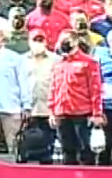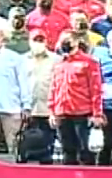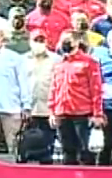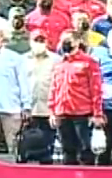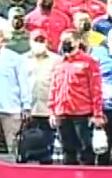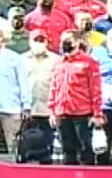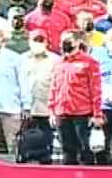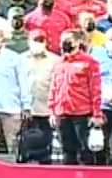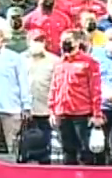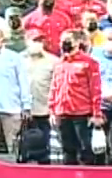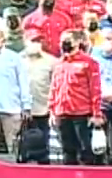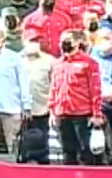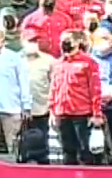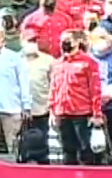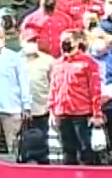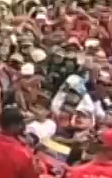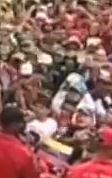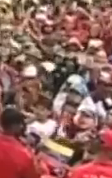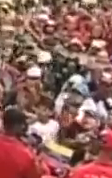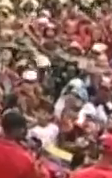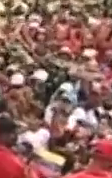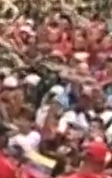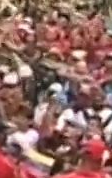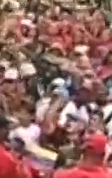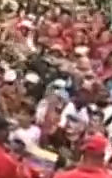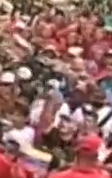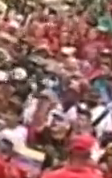puede, la patria se crece.